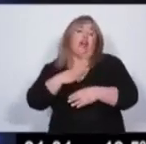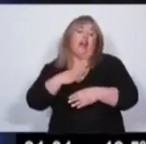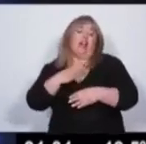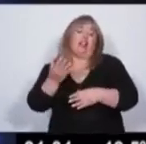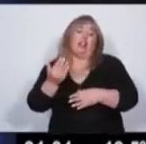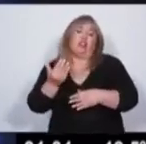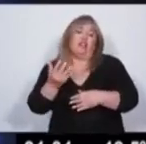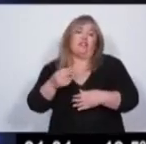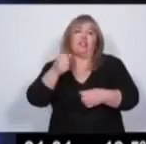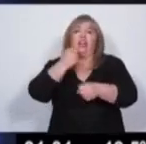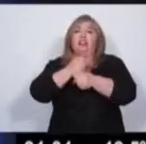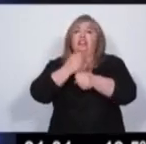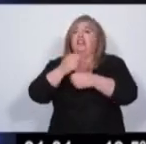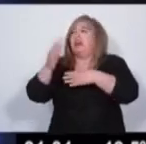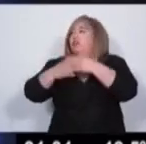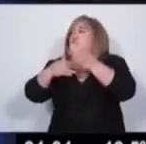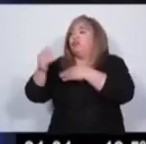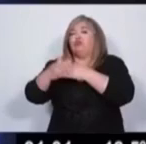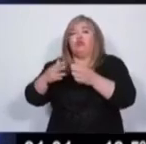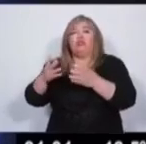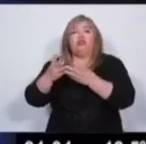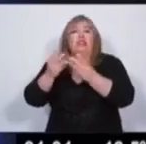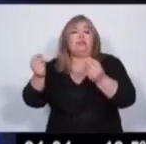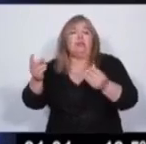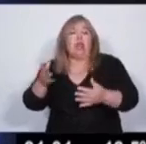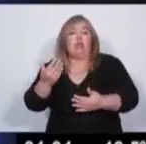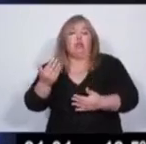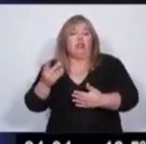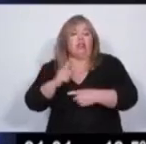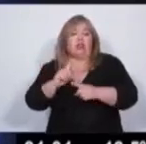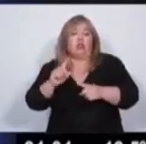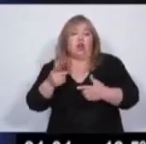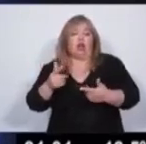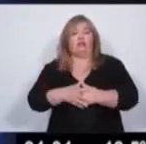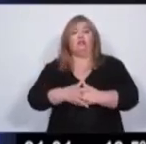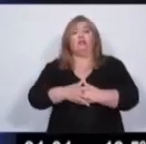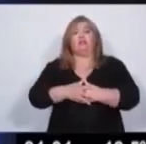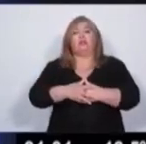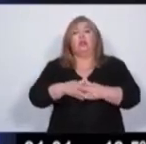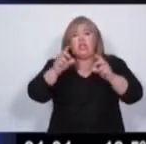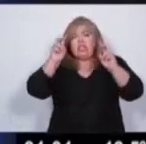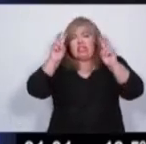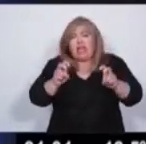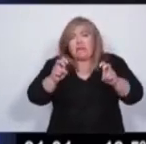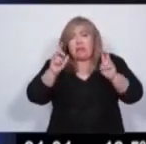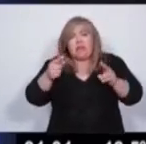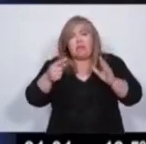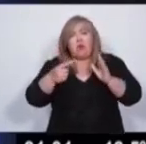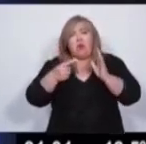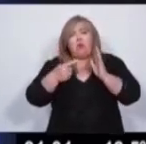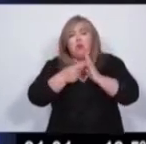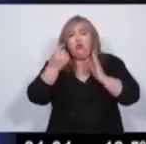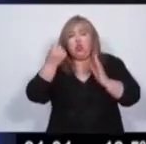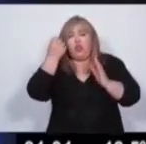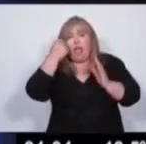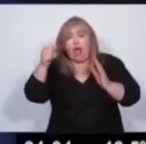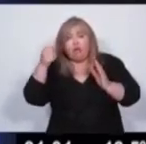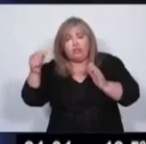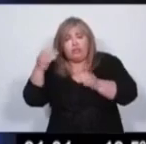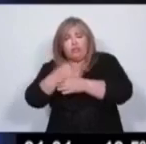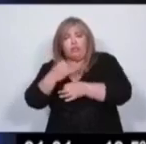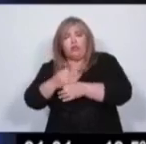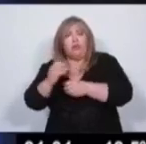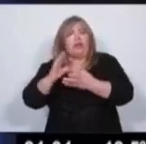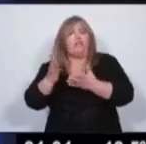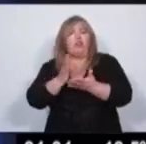el ítem aula se convirtió en una especie de bandera política demagógica y cruel para tratar de dividirnos a los maestros a los